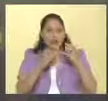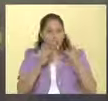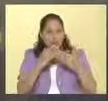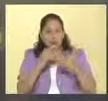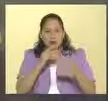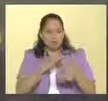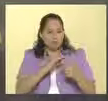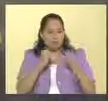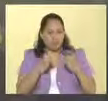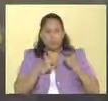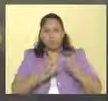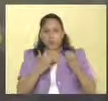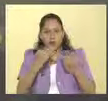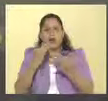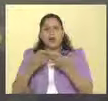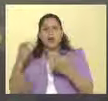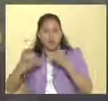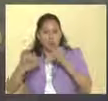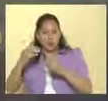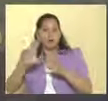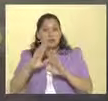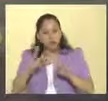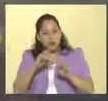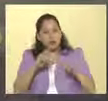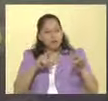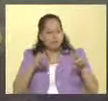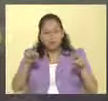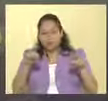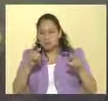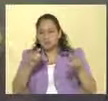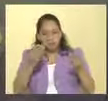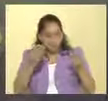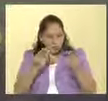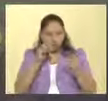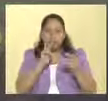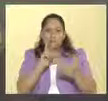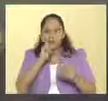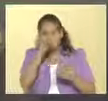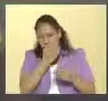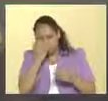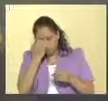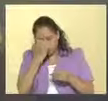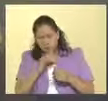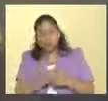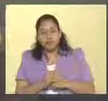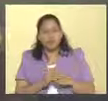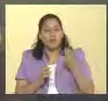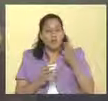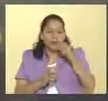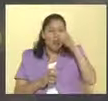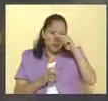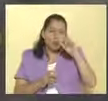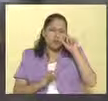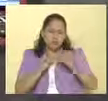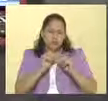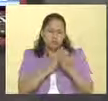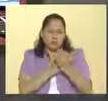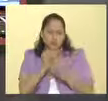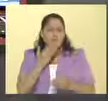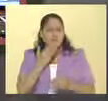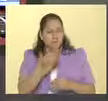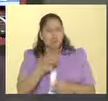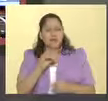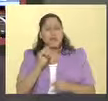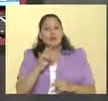decir, desahoga controversias constitucionales entre otros poderes. Es decir, en toda esa parte México creo yo que ha avanzado. Yo creo que